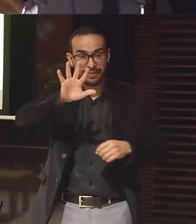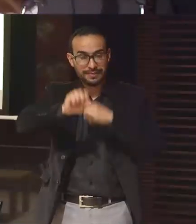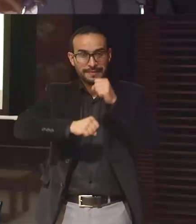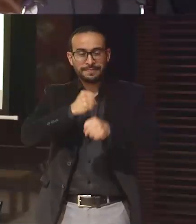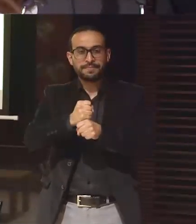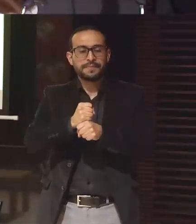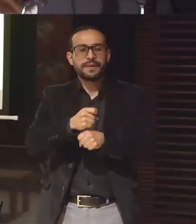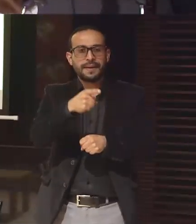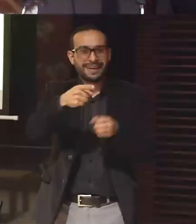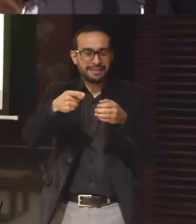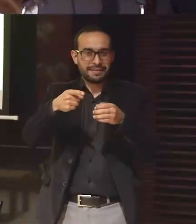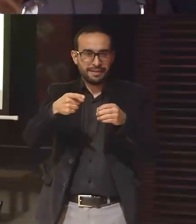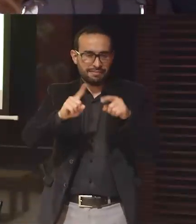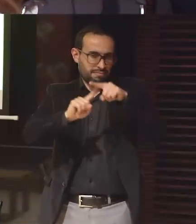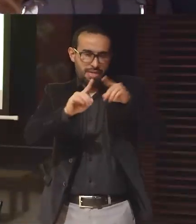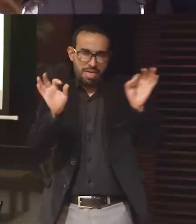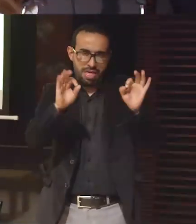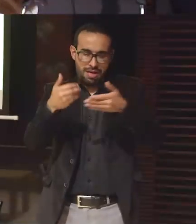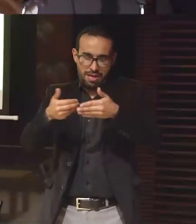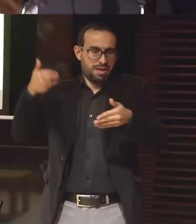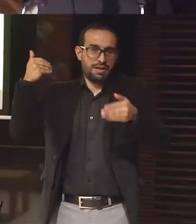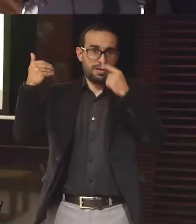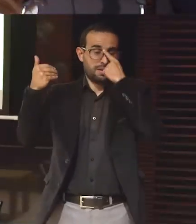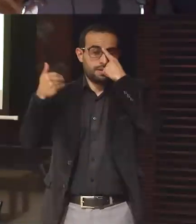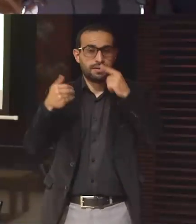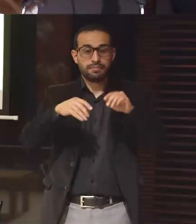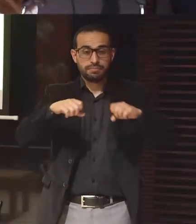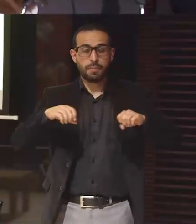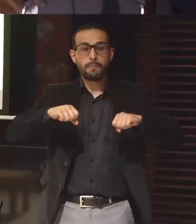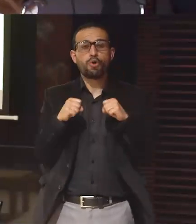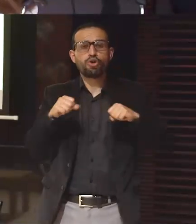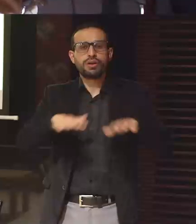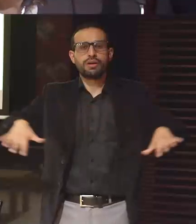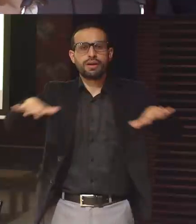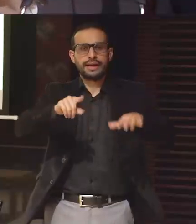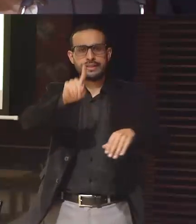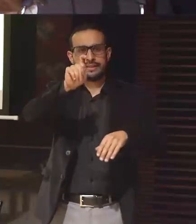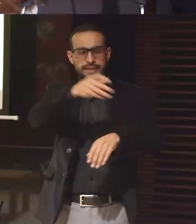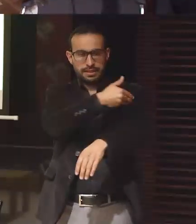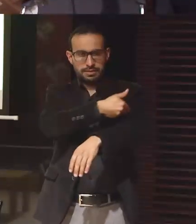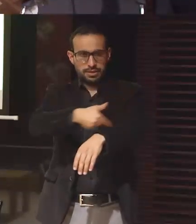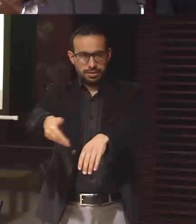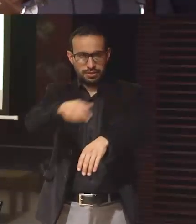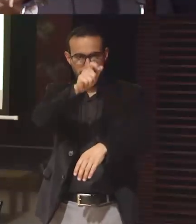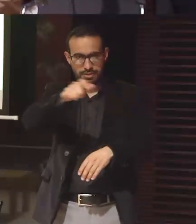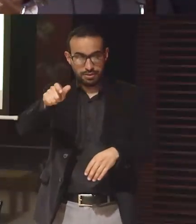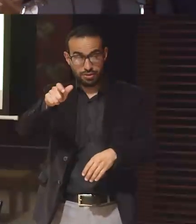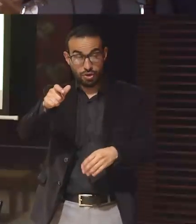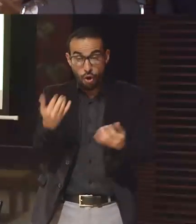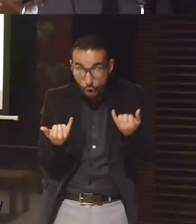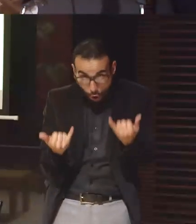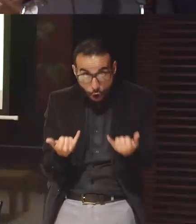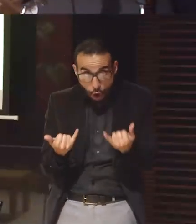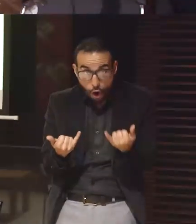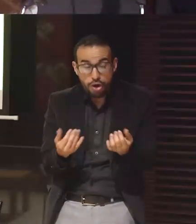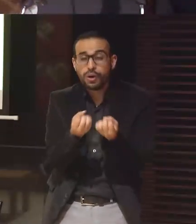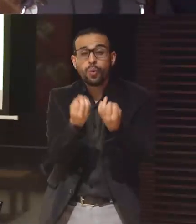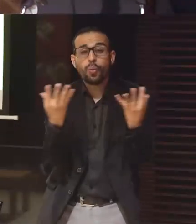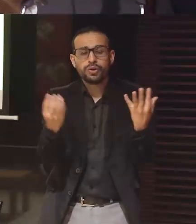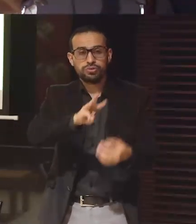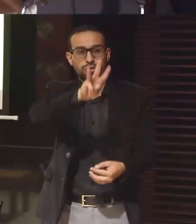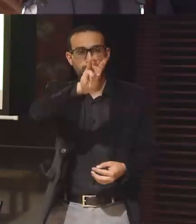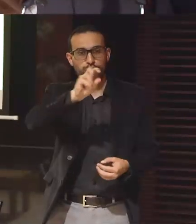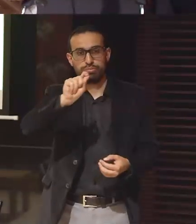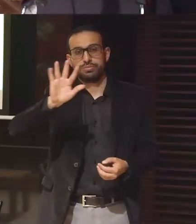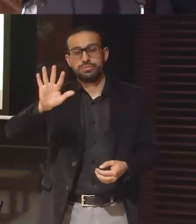Bogotá tenía 6 millones de habitantes, hoy tenemos 8.5, digamos sin contar el área metropolitana completa,